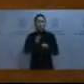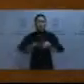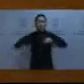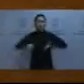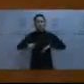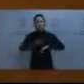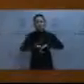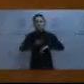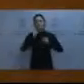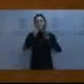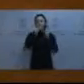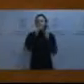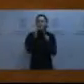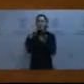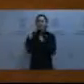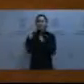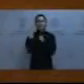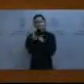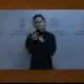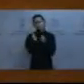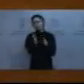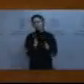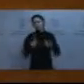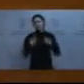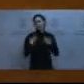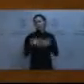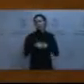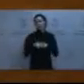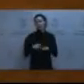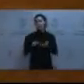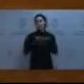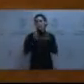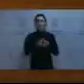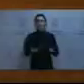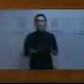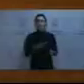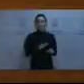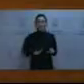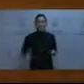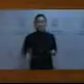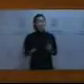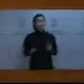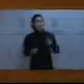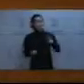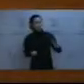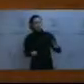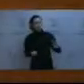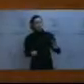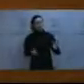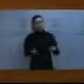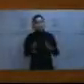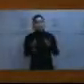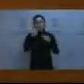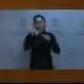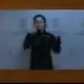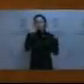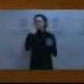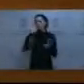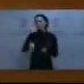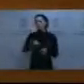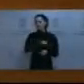el mantenimiento del tejido empresarial, pero el sector público no realizó injerencia alguna en el ámbito de una empresa